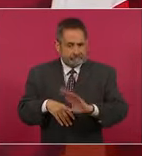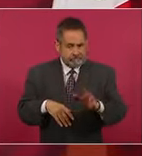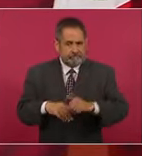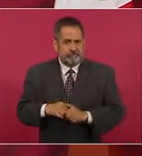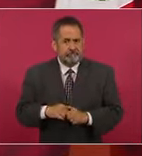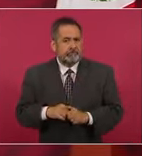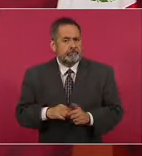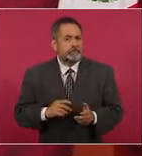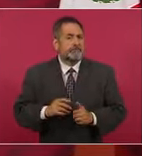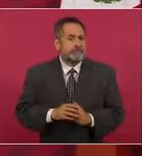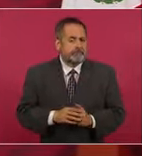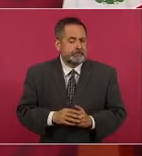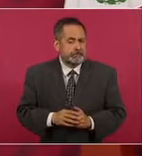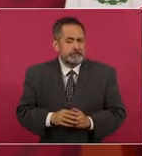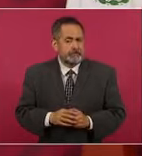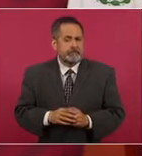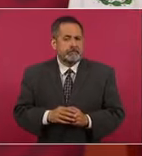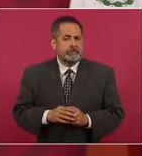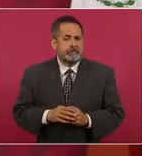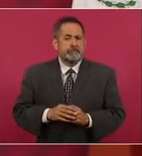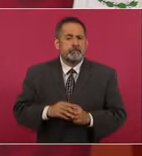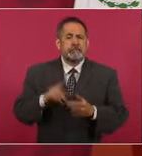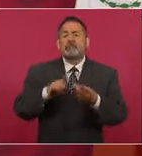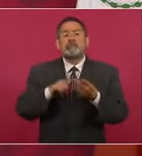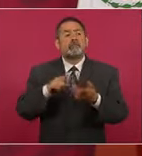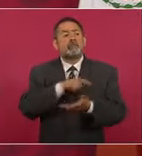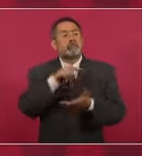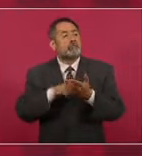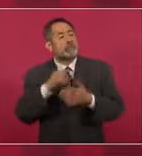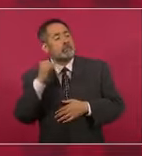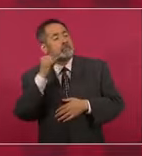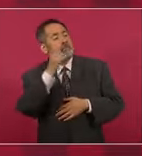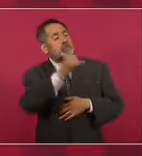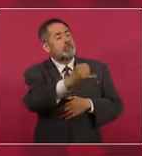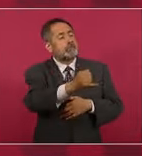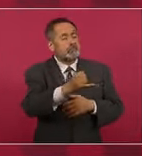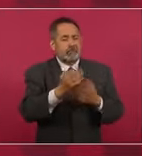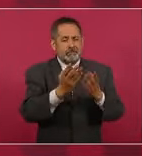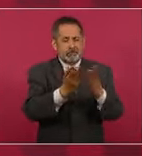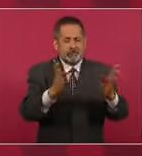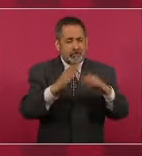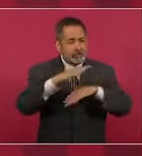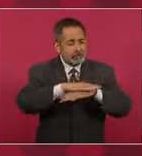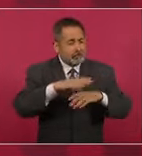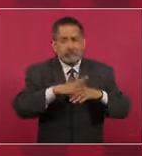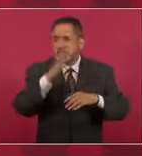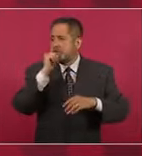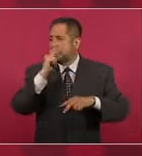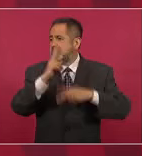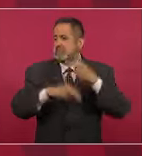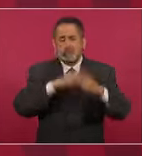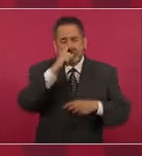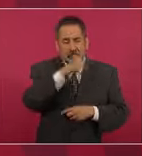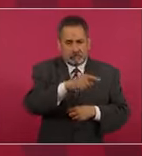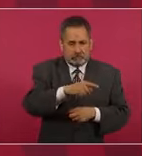no solo queden distantes las casillas, todo esto que hicieron ahora con la consulta, que se puede